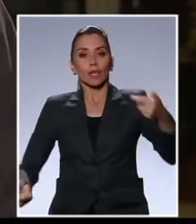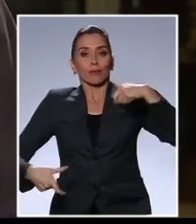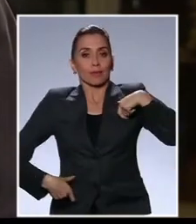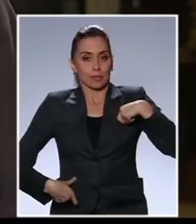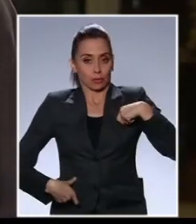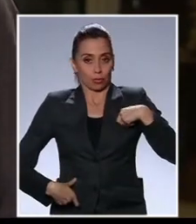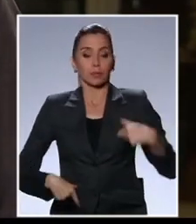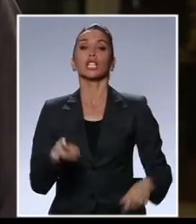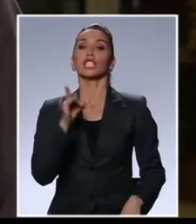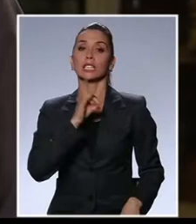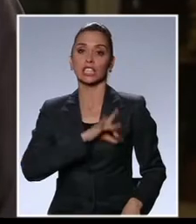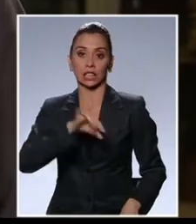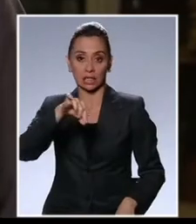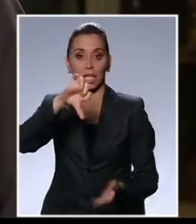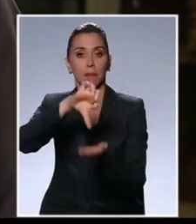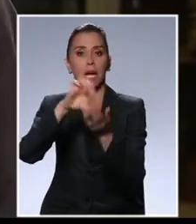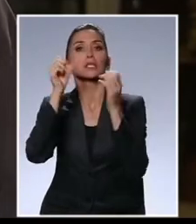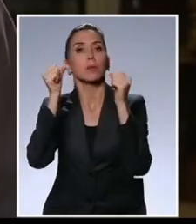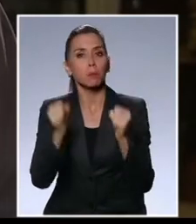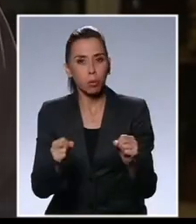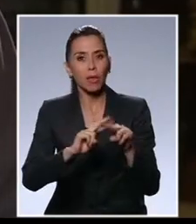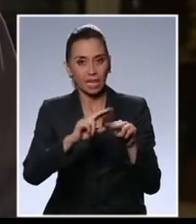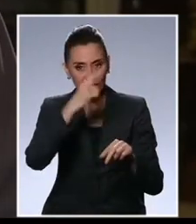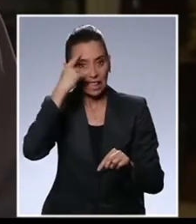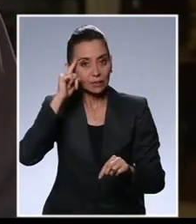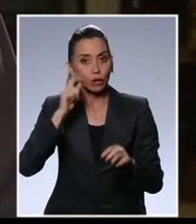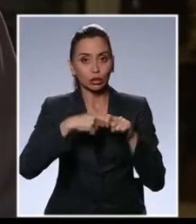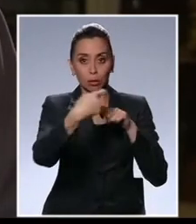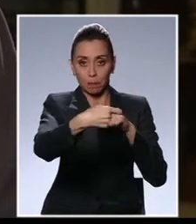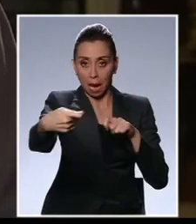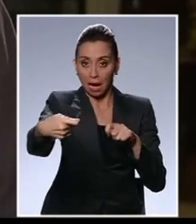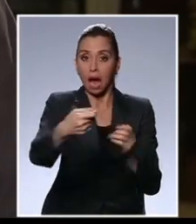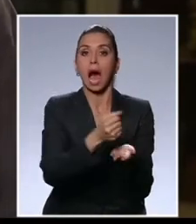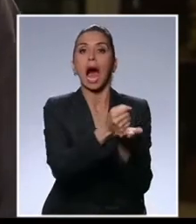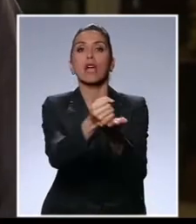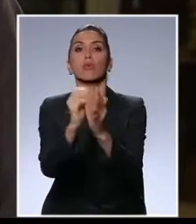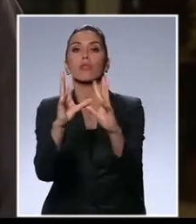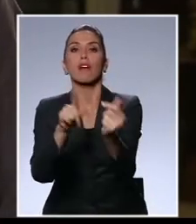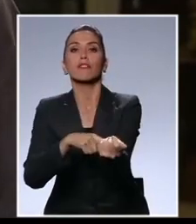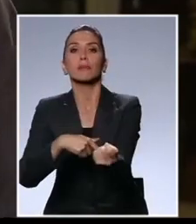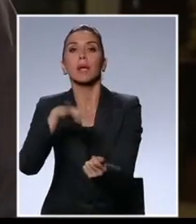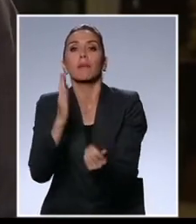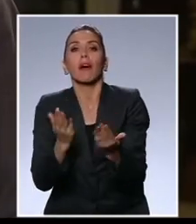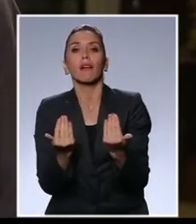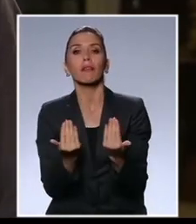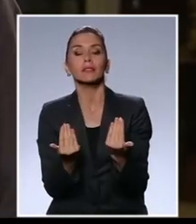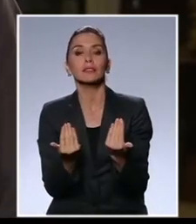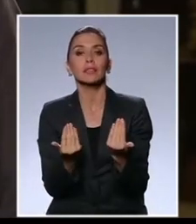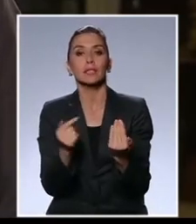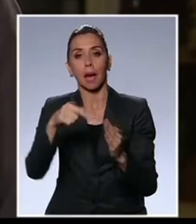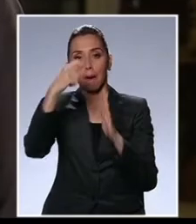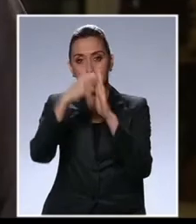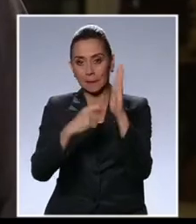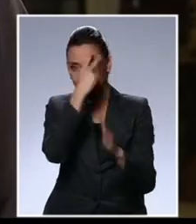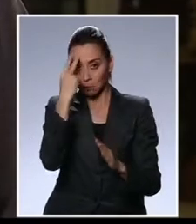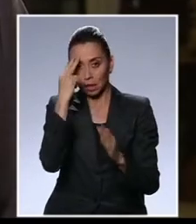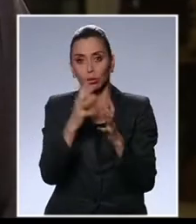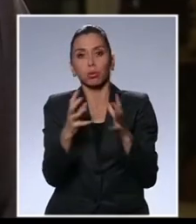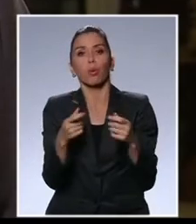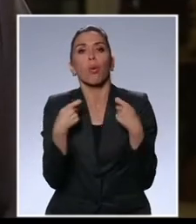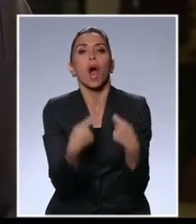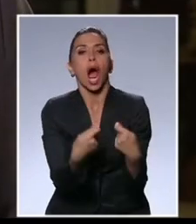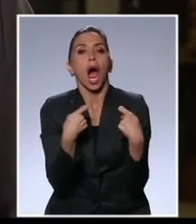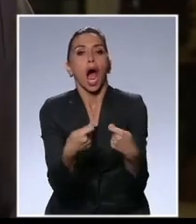chile es un país que puede hacer este esfuerzo y ayudar a las familias que más lo necesitan en este mes de alto gasto